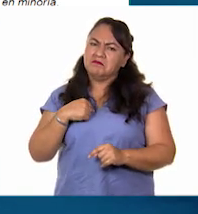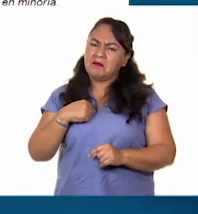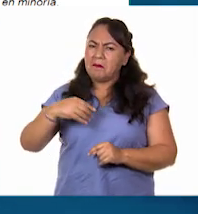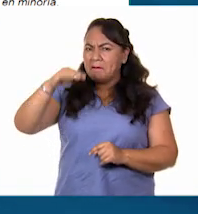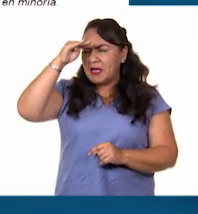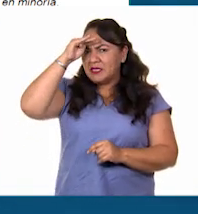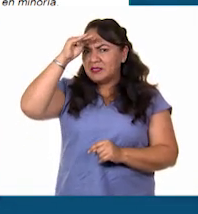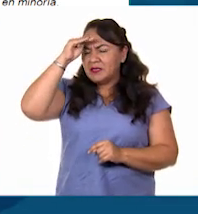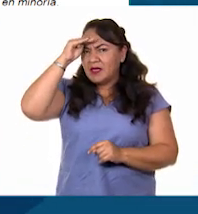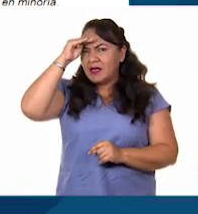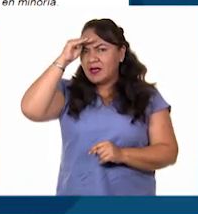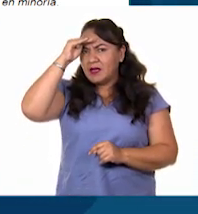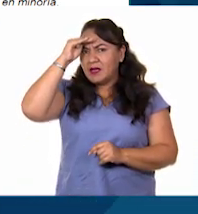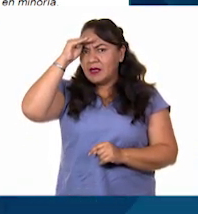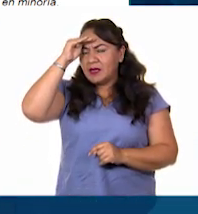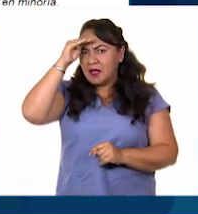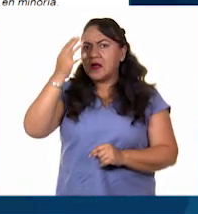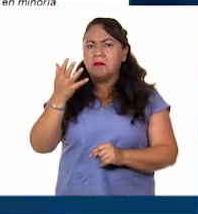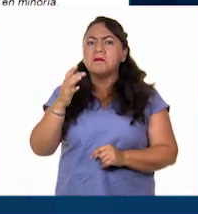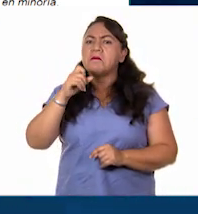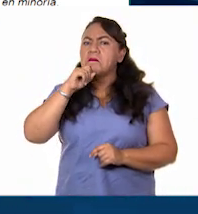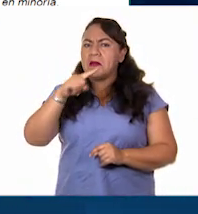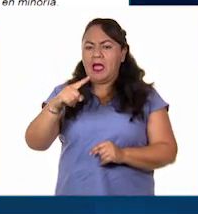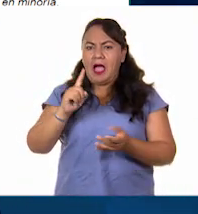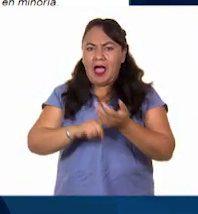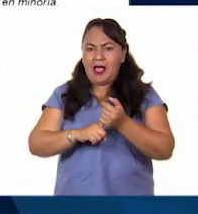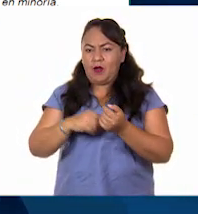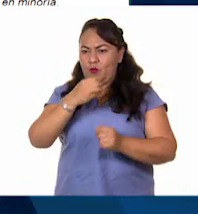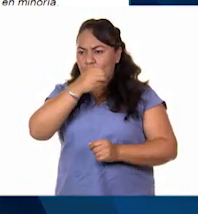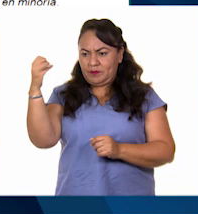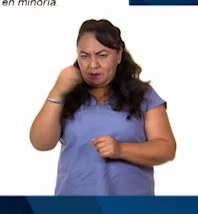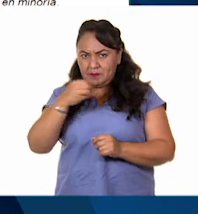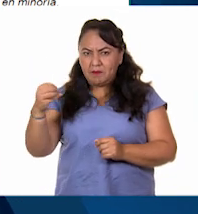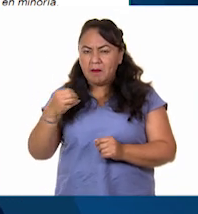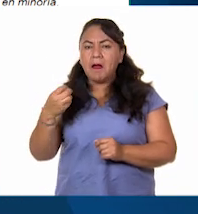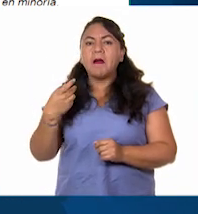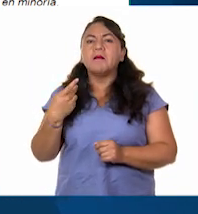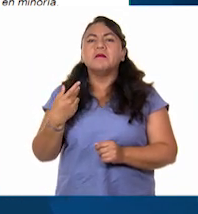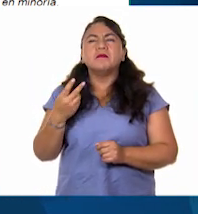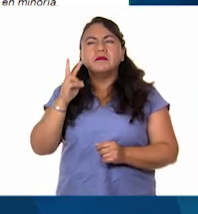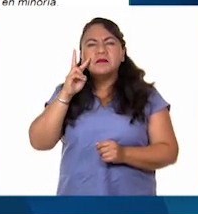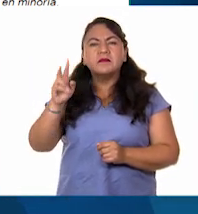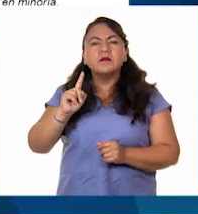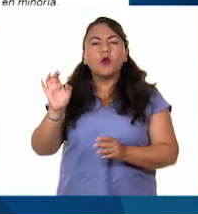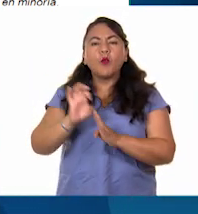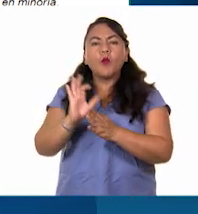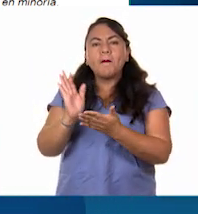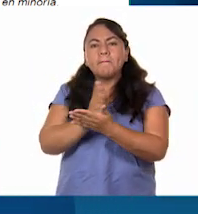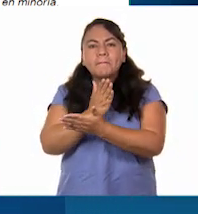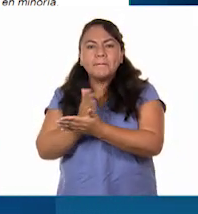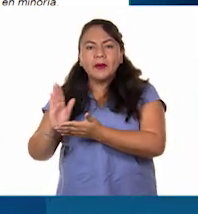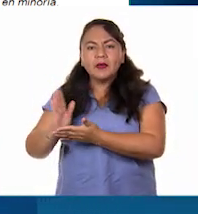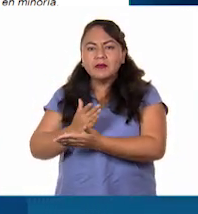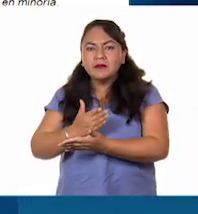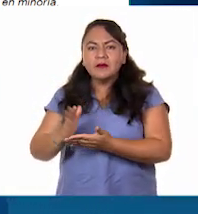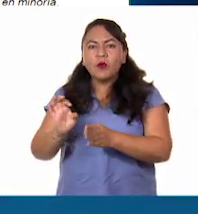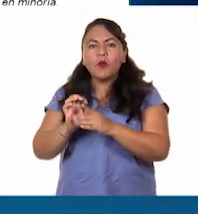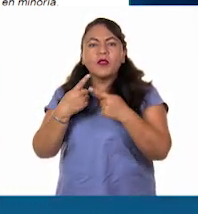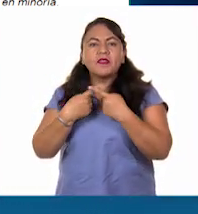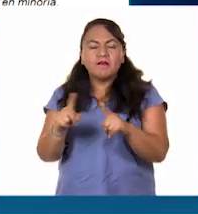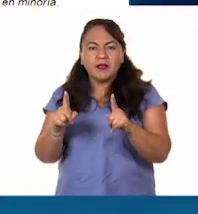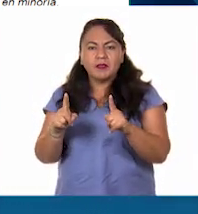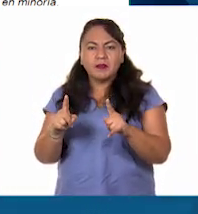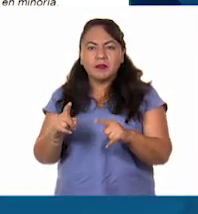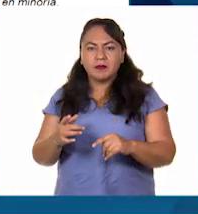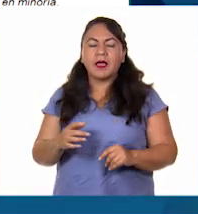pensado que están en el mismo nivel de organización, sino pues más bien que están apartados, en apartados distintos, ¿no lo